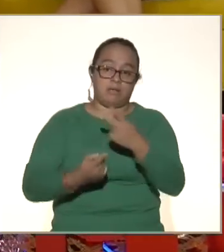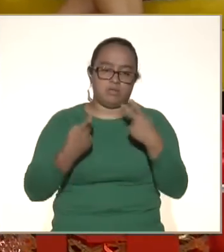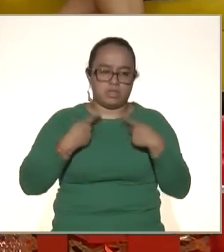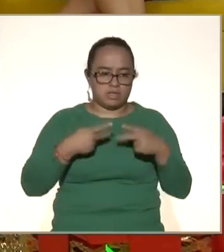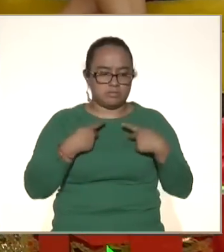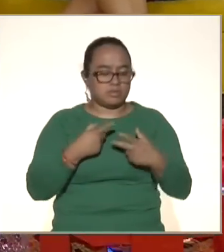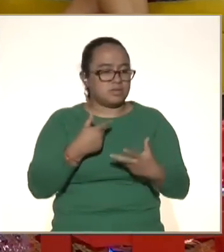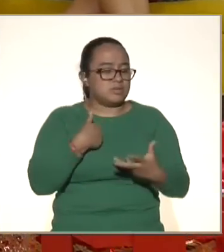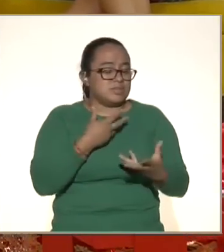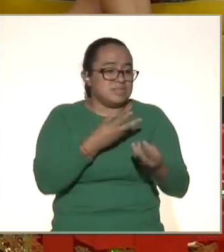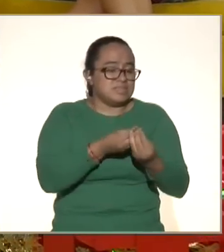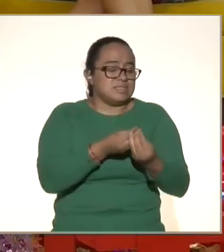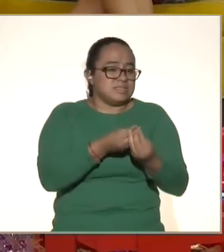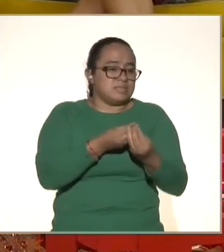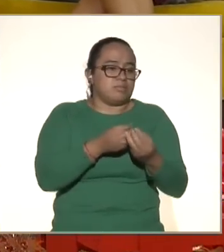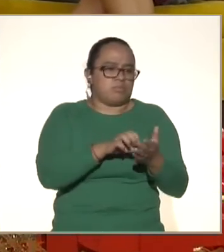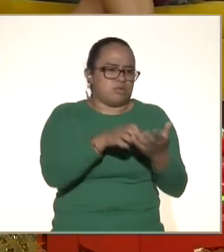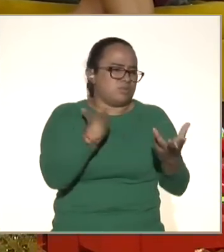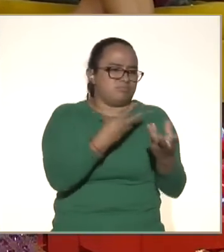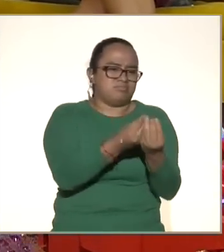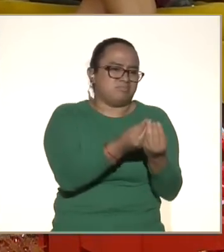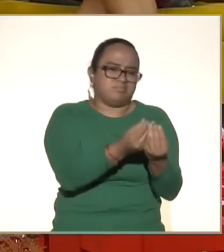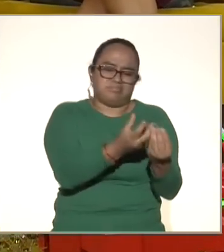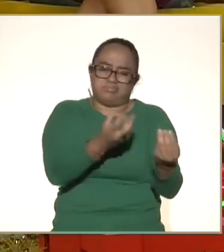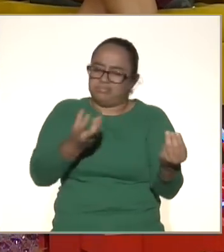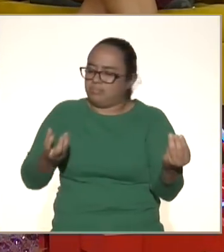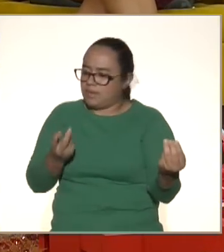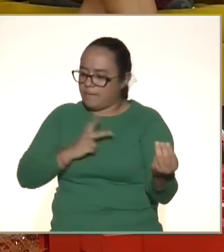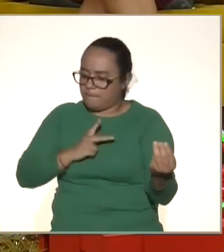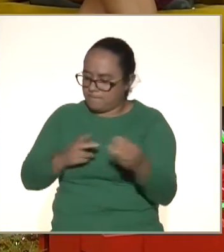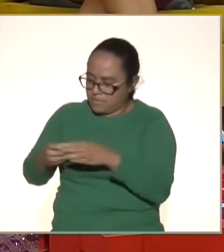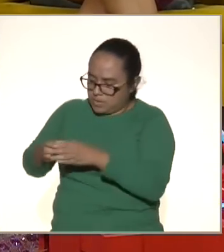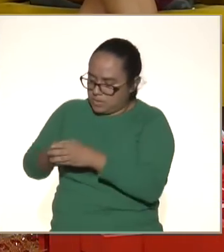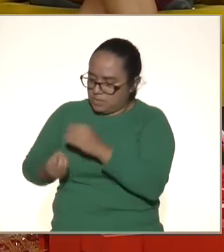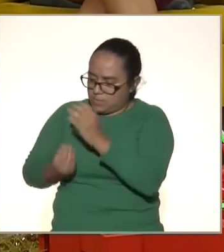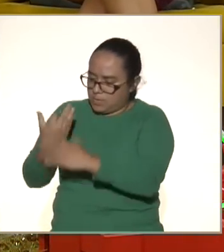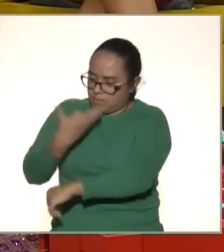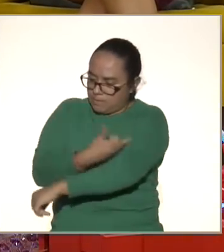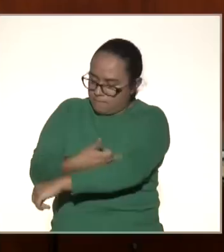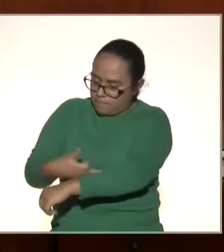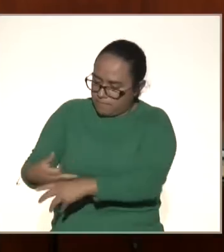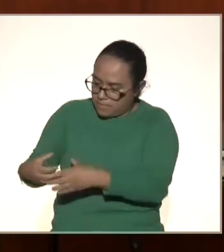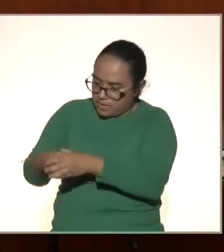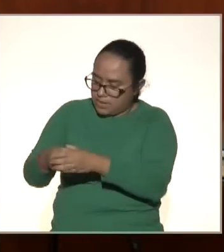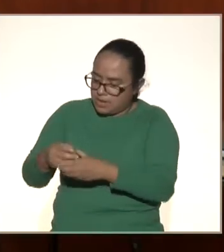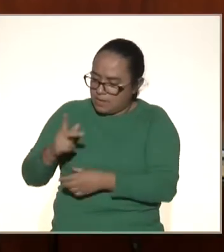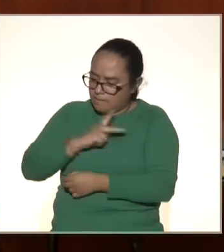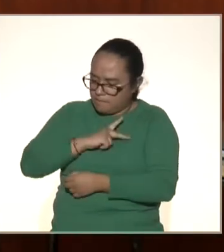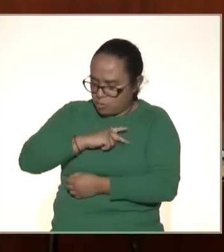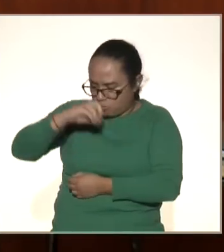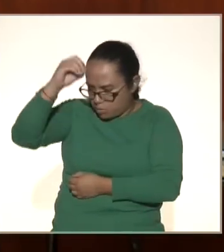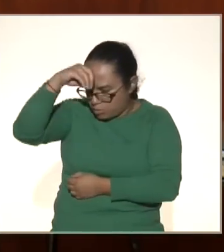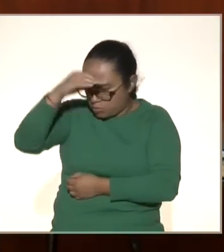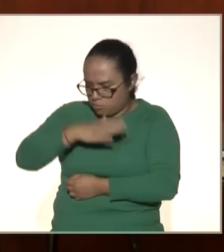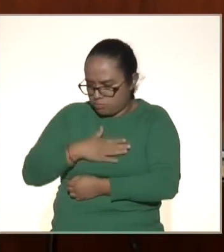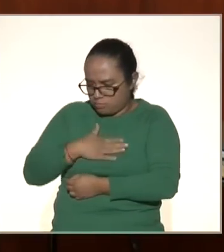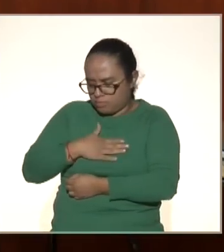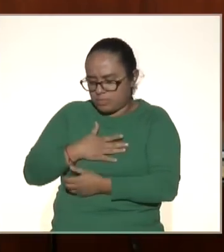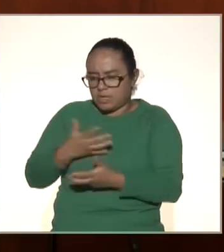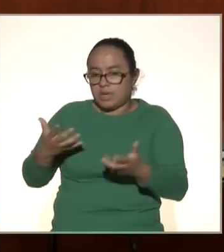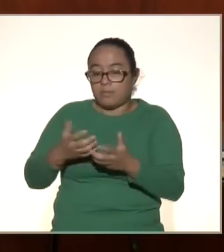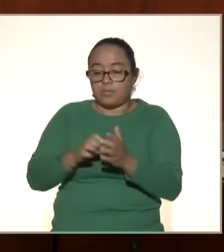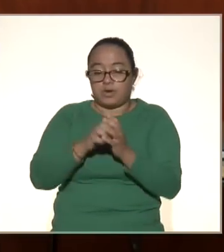siente muy atrapada, formar tu propia tribu. Así es. ¿Ok? Con lo que tú piensas hoy, con lo que tú eres. O sea, nosotros salimos del